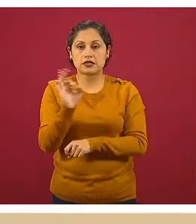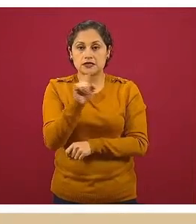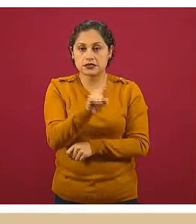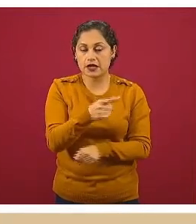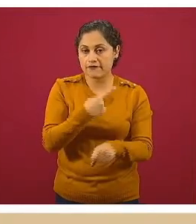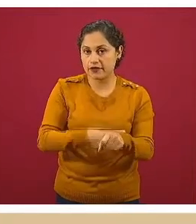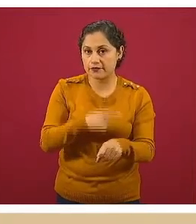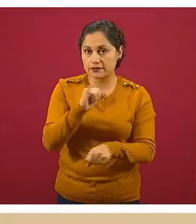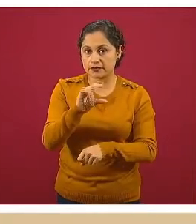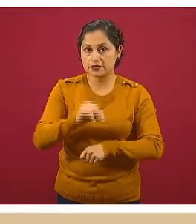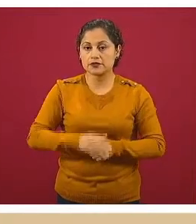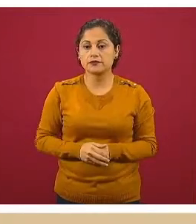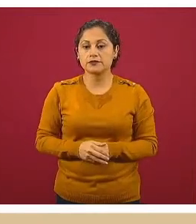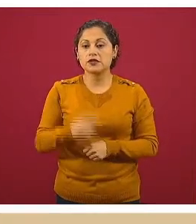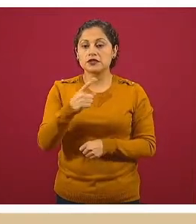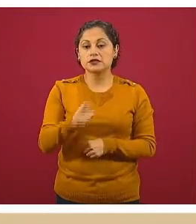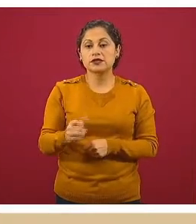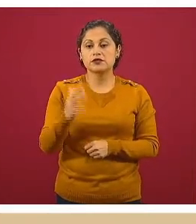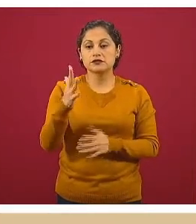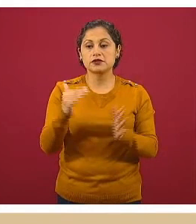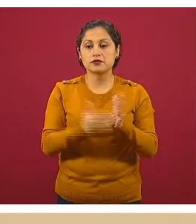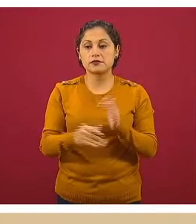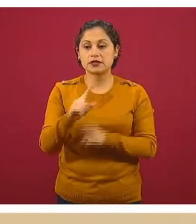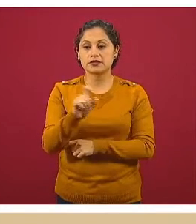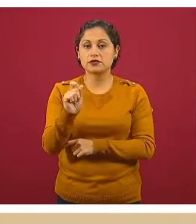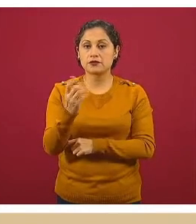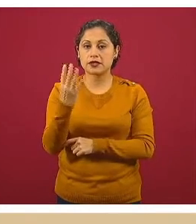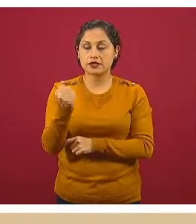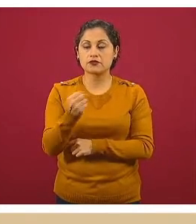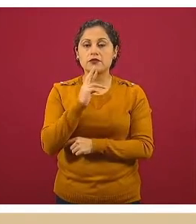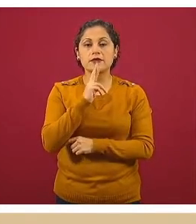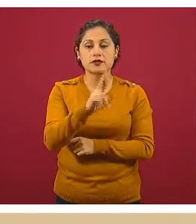enfermedad. 105.129 fueron negativas y